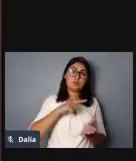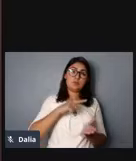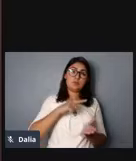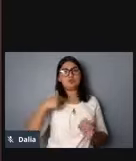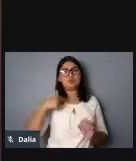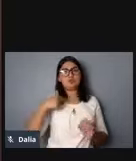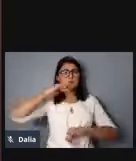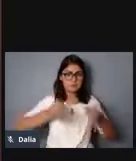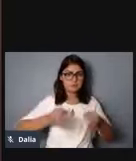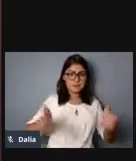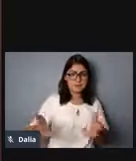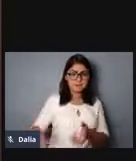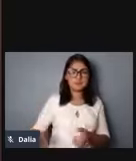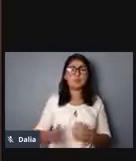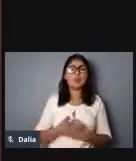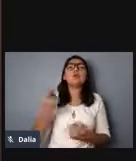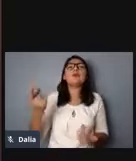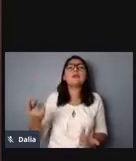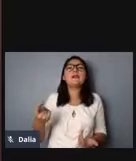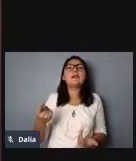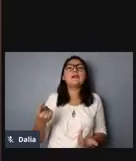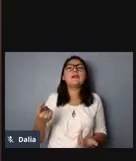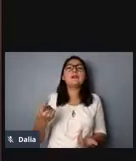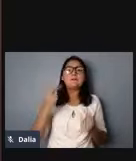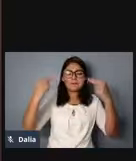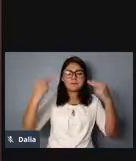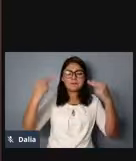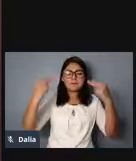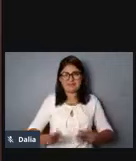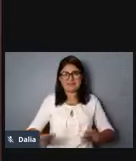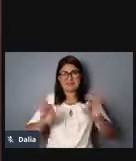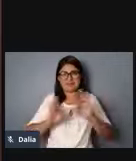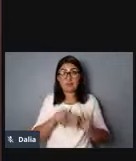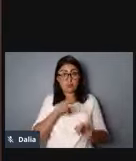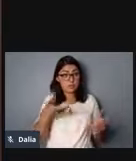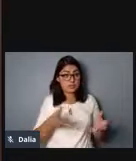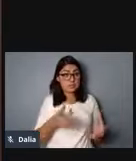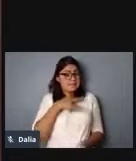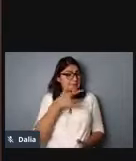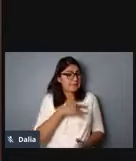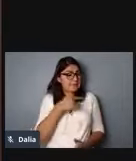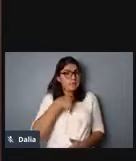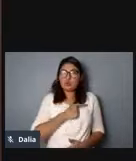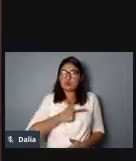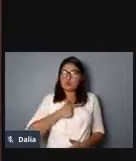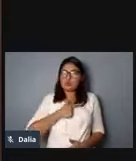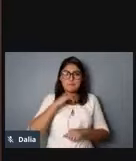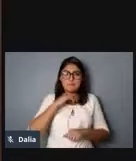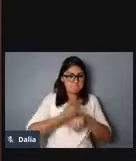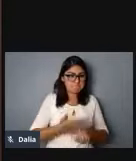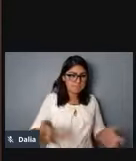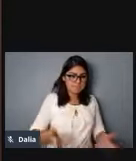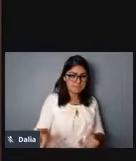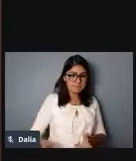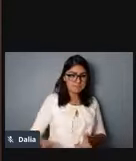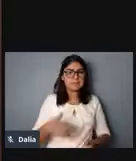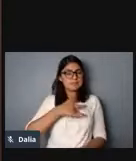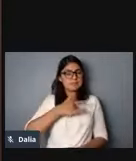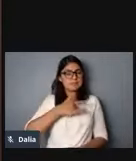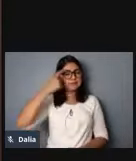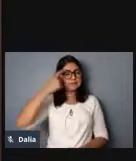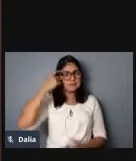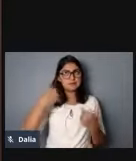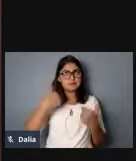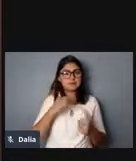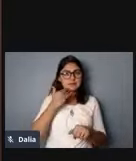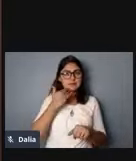por responsabilidad, entonces estamos amando lo que hacemos. Entonces siempre vamos a dar un extra a todo lo que le